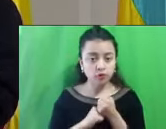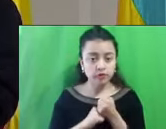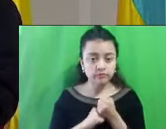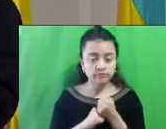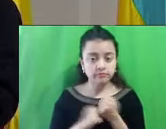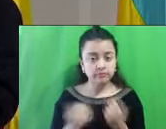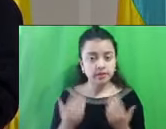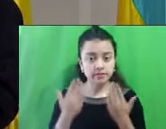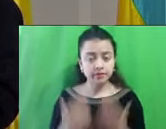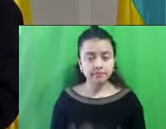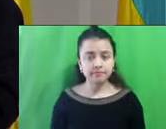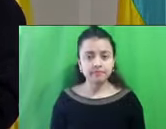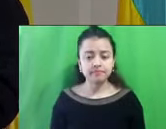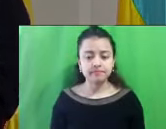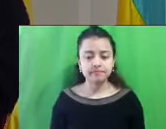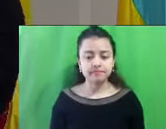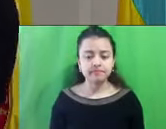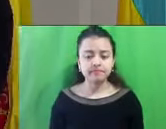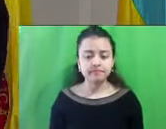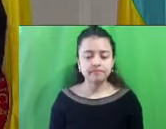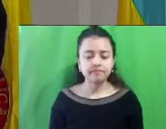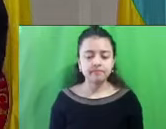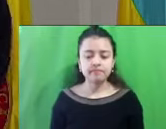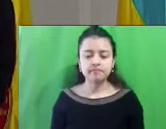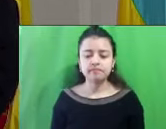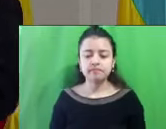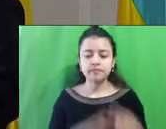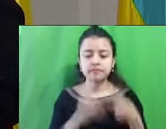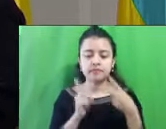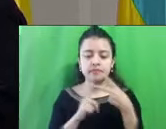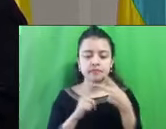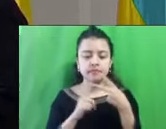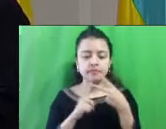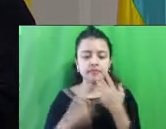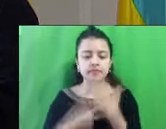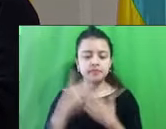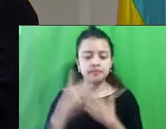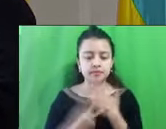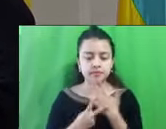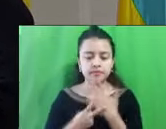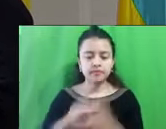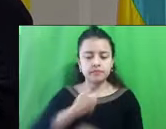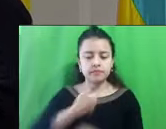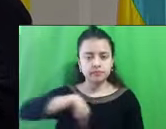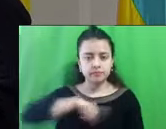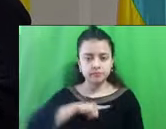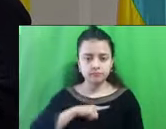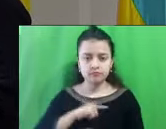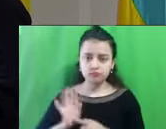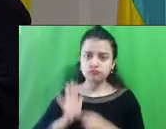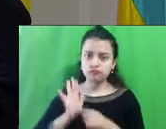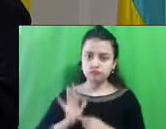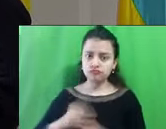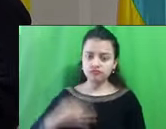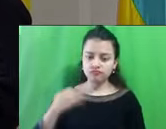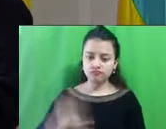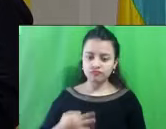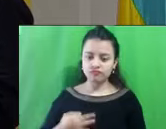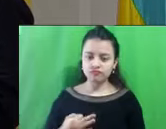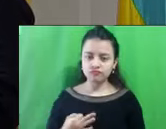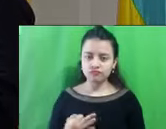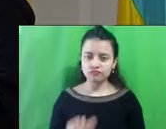Siguiente. El segundo proyecto, que también hablamos con resultados de parte de la empresa Aguas de